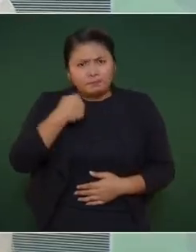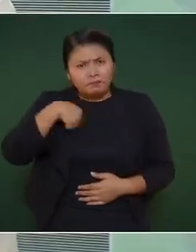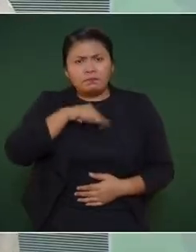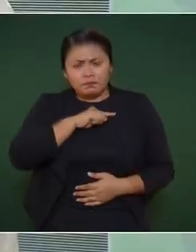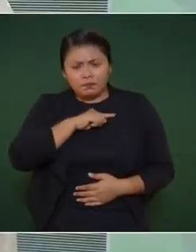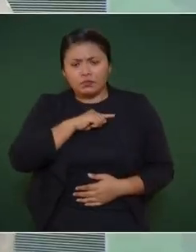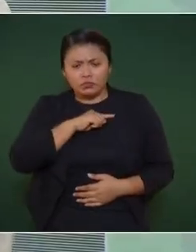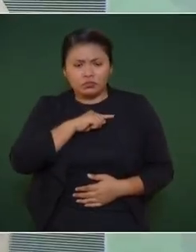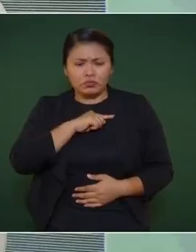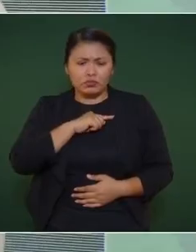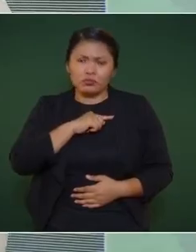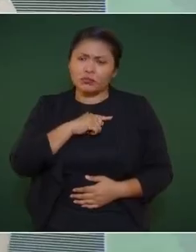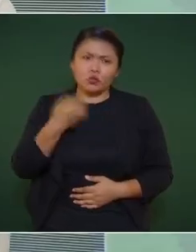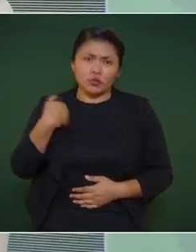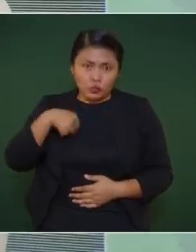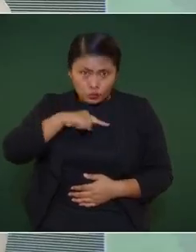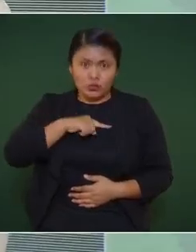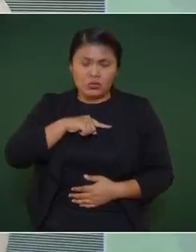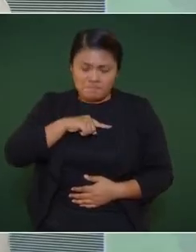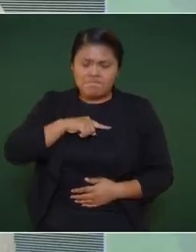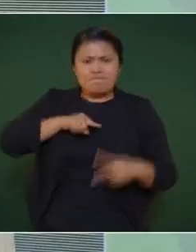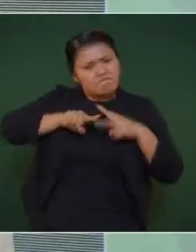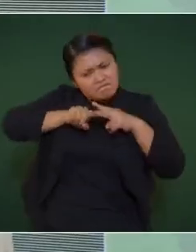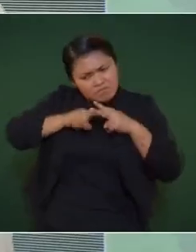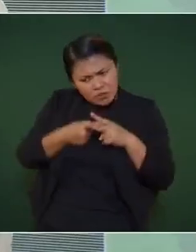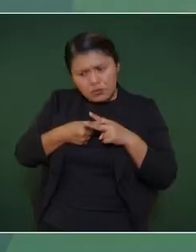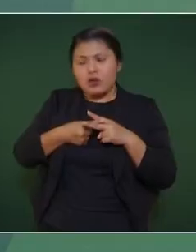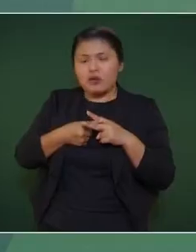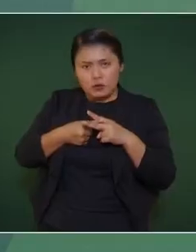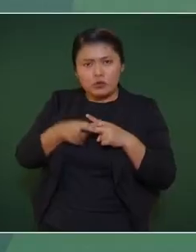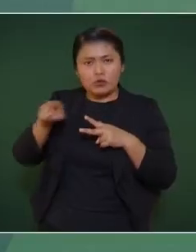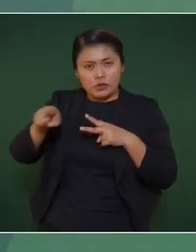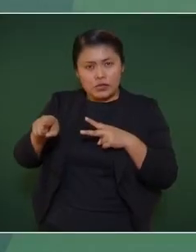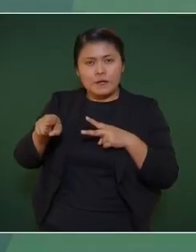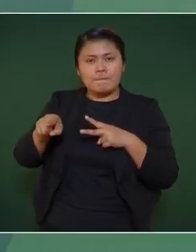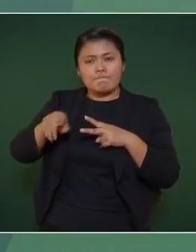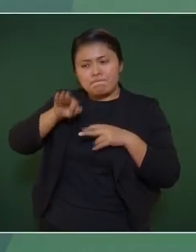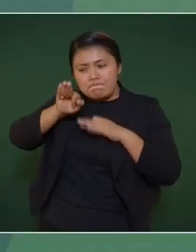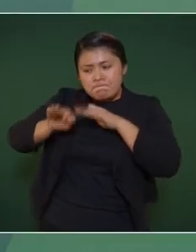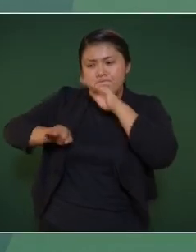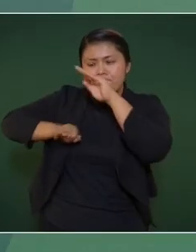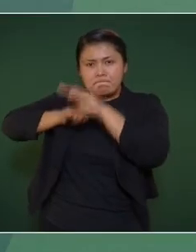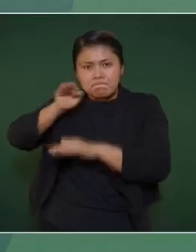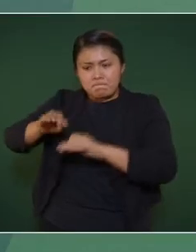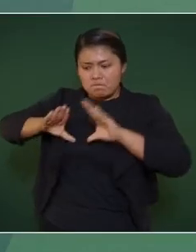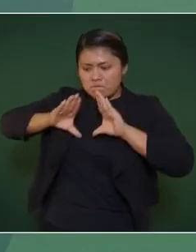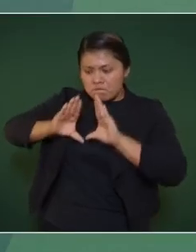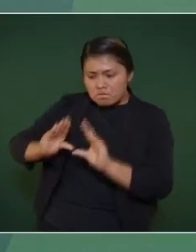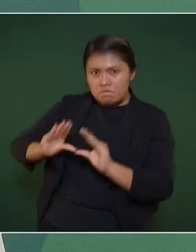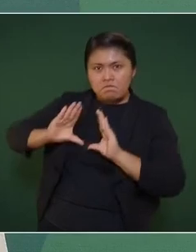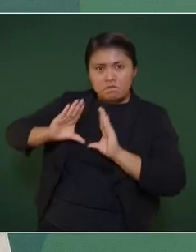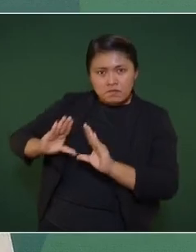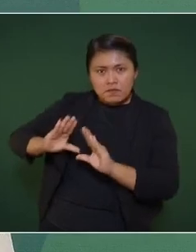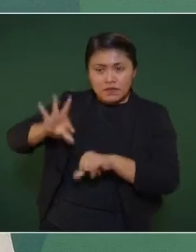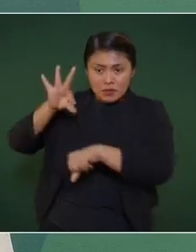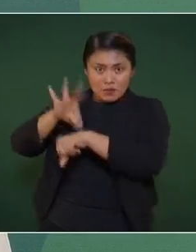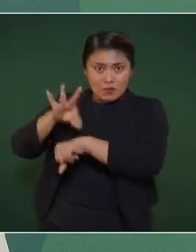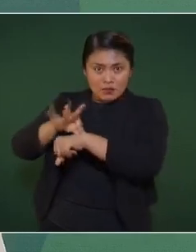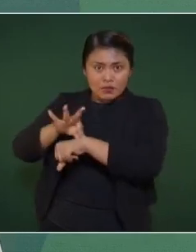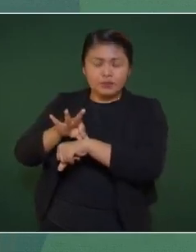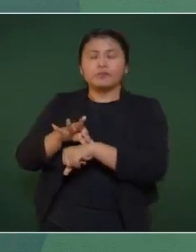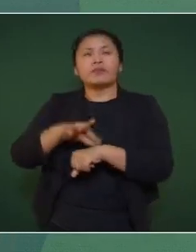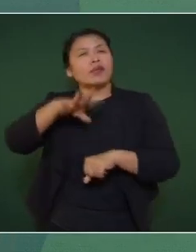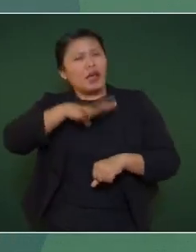principio formando médicos. Hace poco hablaba yo de que las asociaciones de médicos